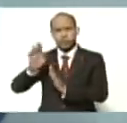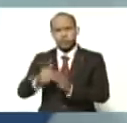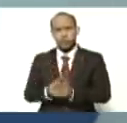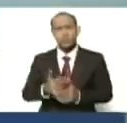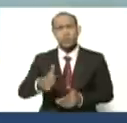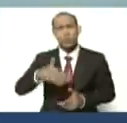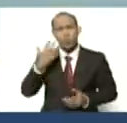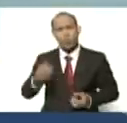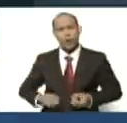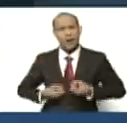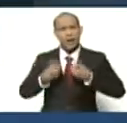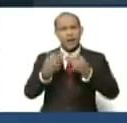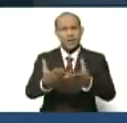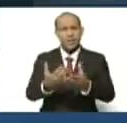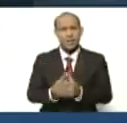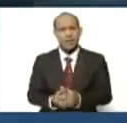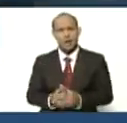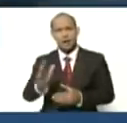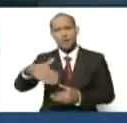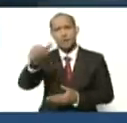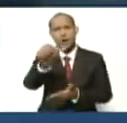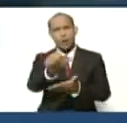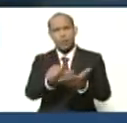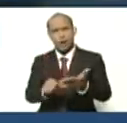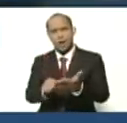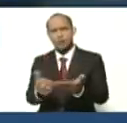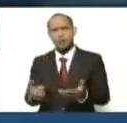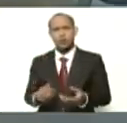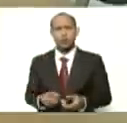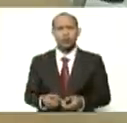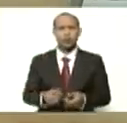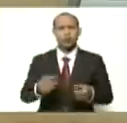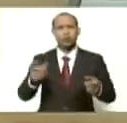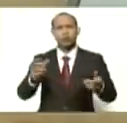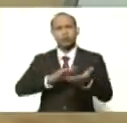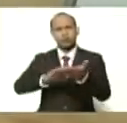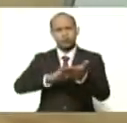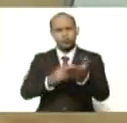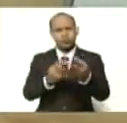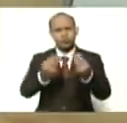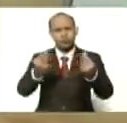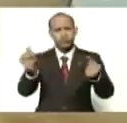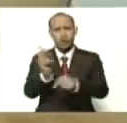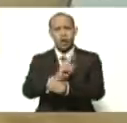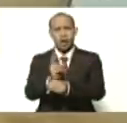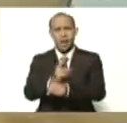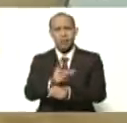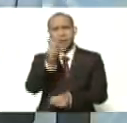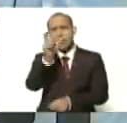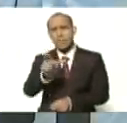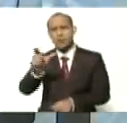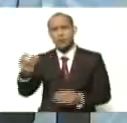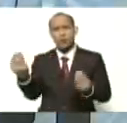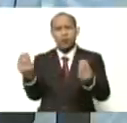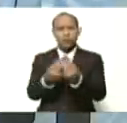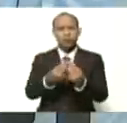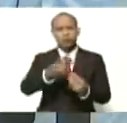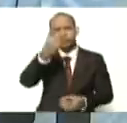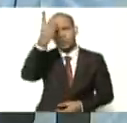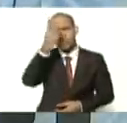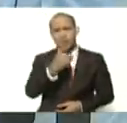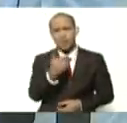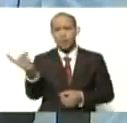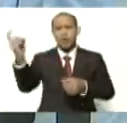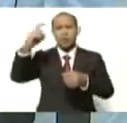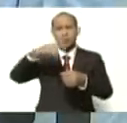permitir el postoperatorio recuperarlo en el menor tiempo posible y esas personas con discapacidad poderla insertar